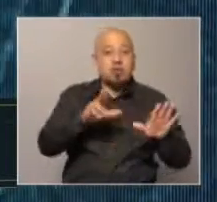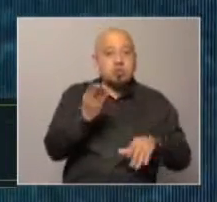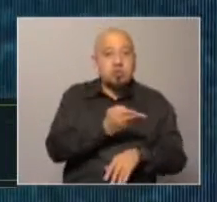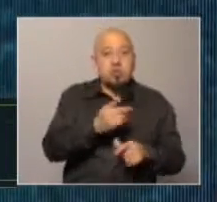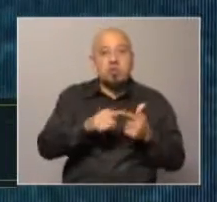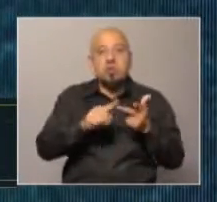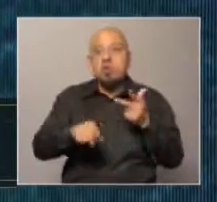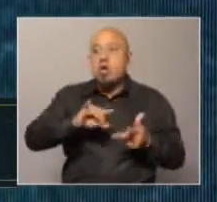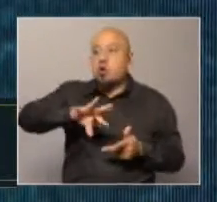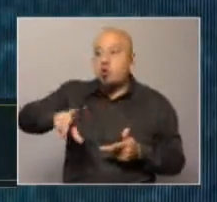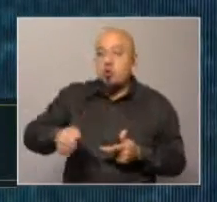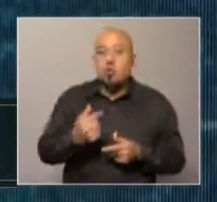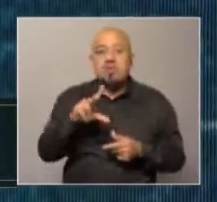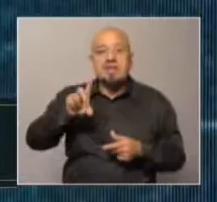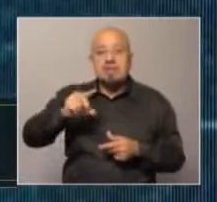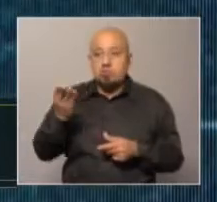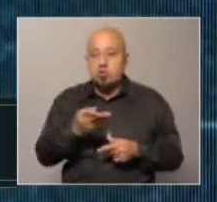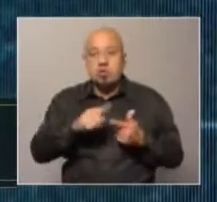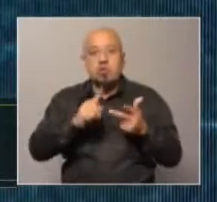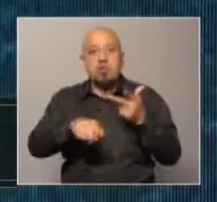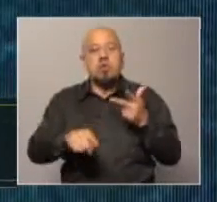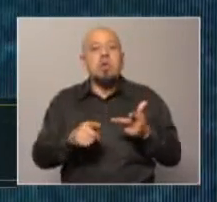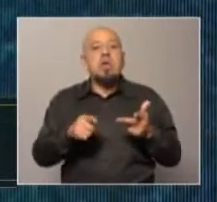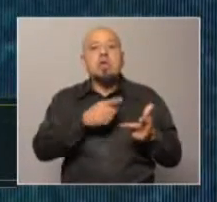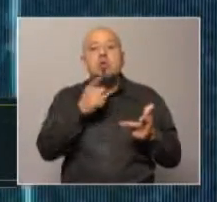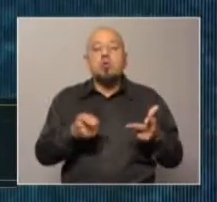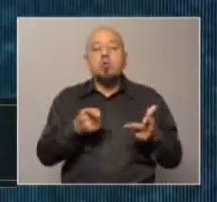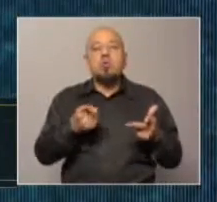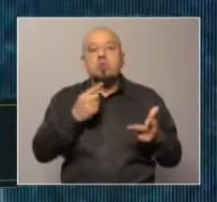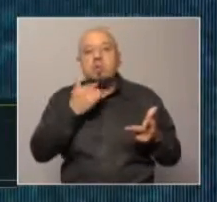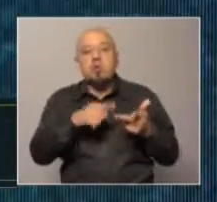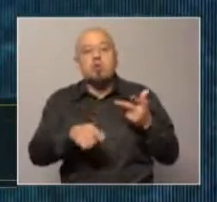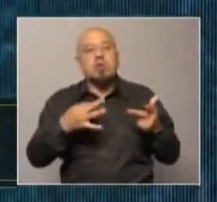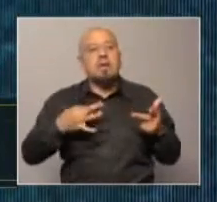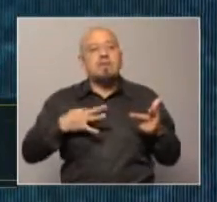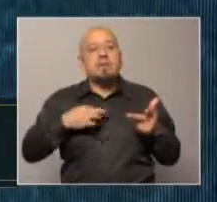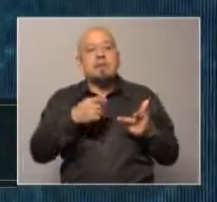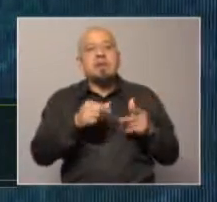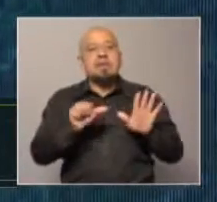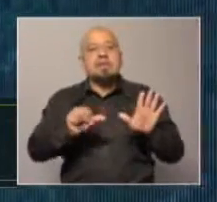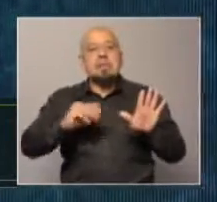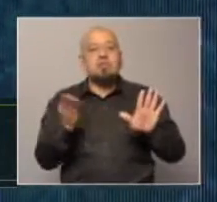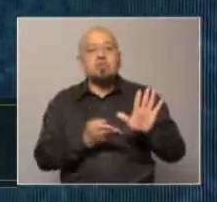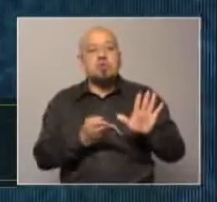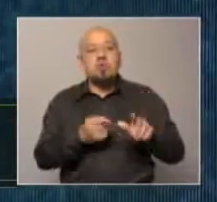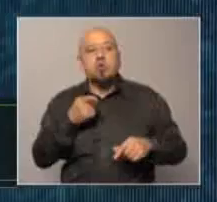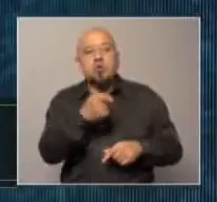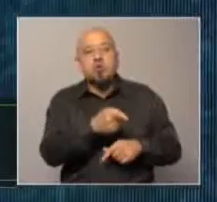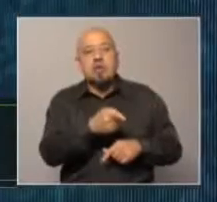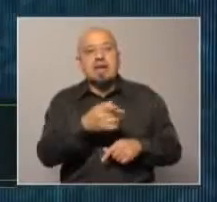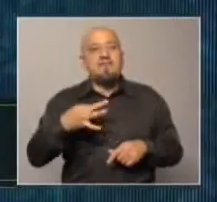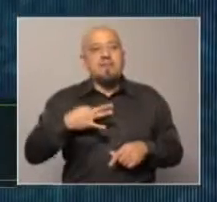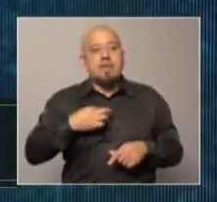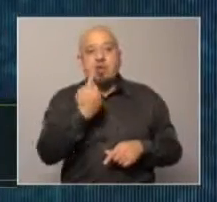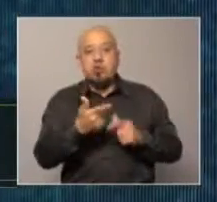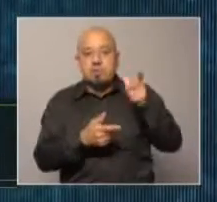seguido por la rapiña, el 30%, y las infracciones contra la vida de las personas representan un 6,3% de los delitos de